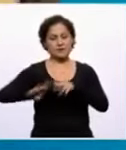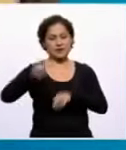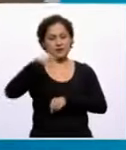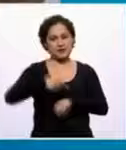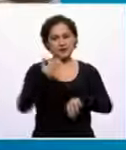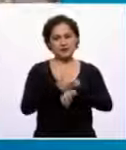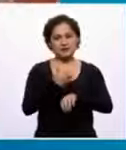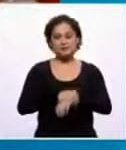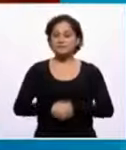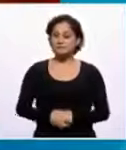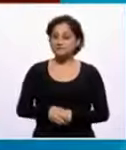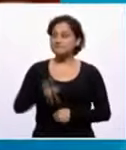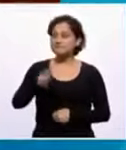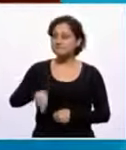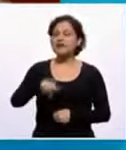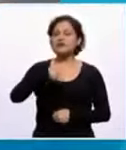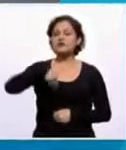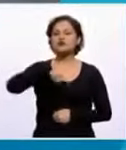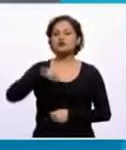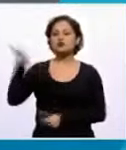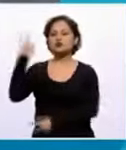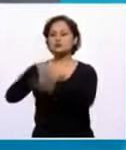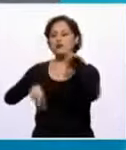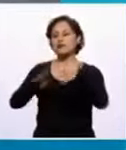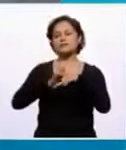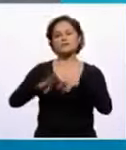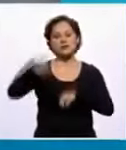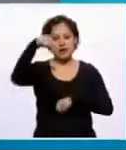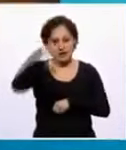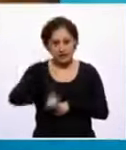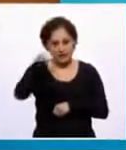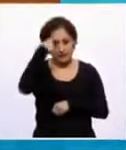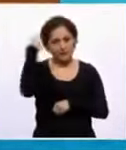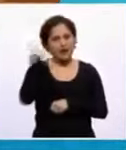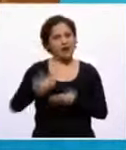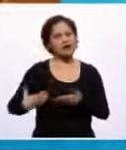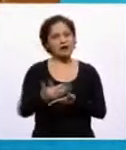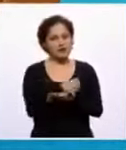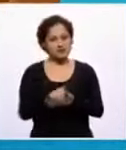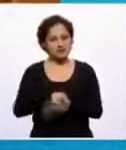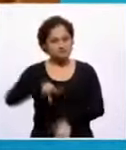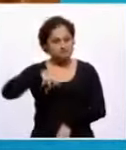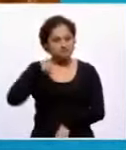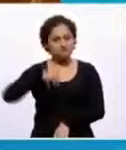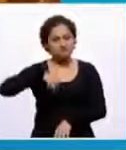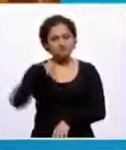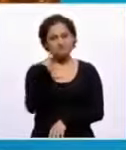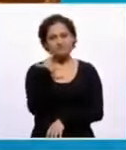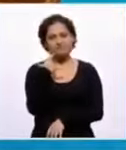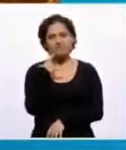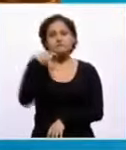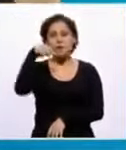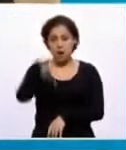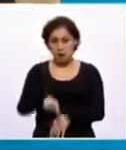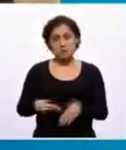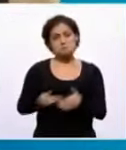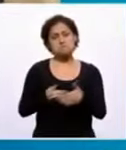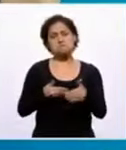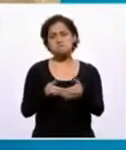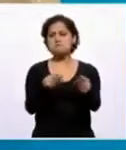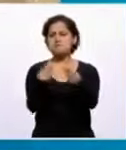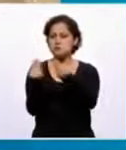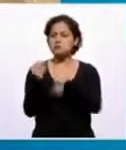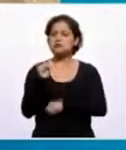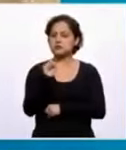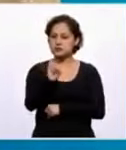aquí a triunfar. Aquí venimos a no darnos por vencidos. Aunque nos ponen muchas trabas y todo,